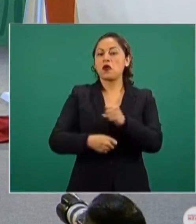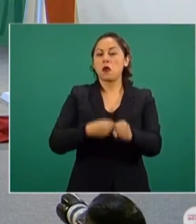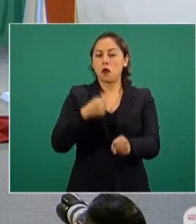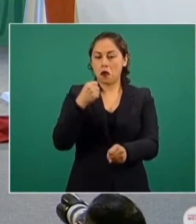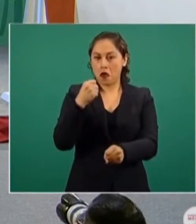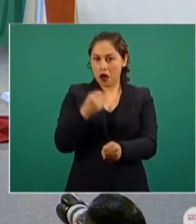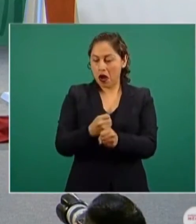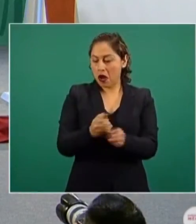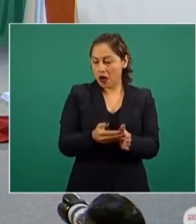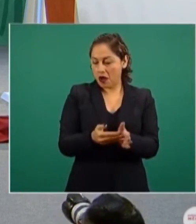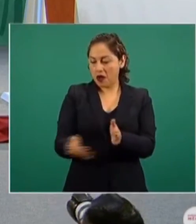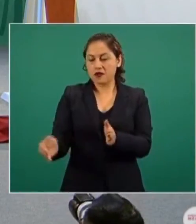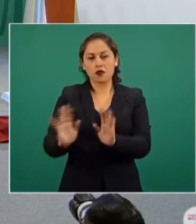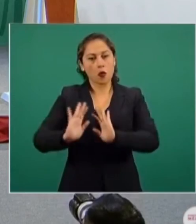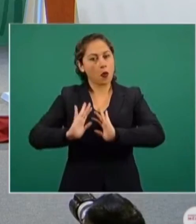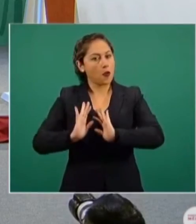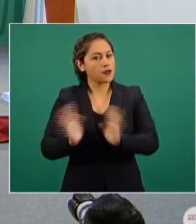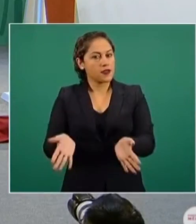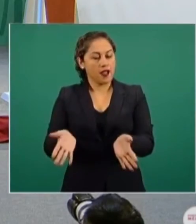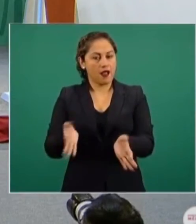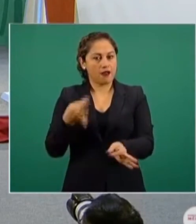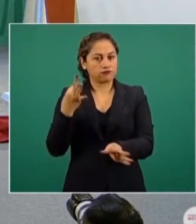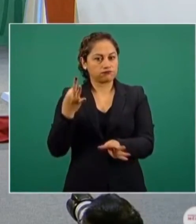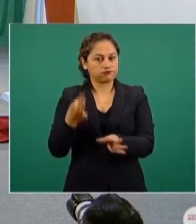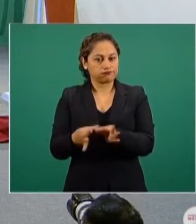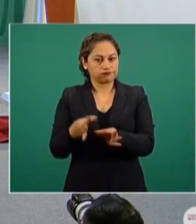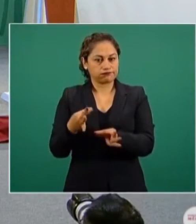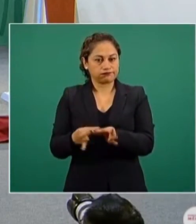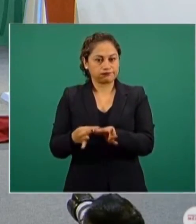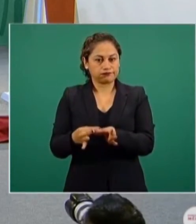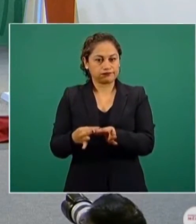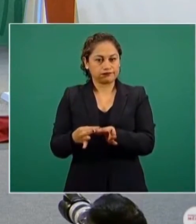listísimos tu PlayStation 5,